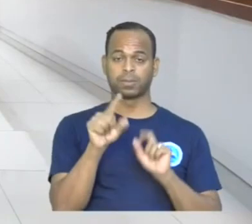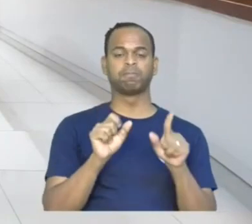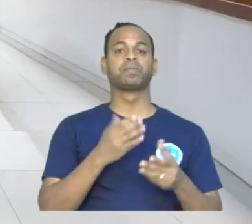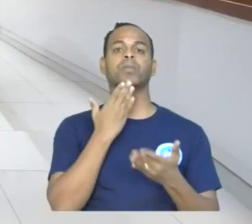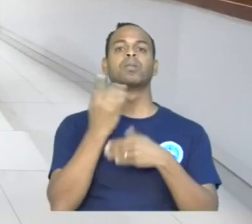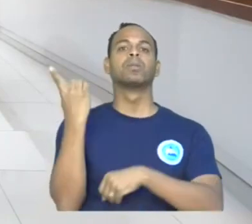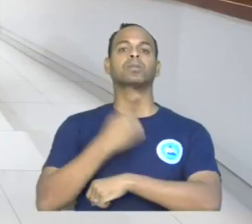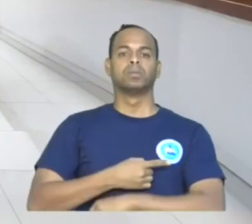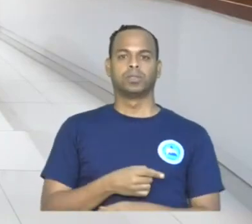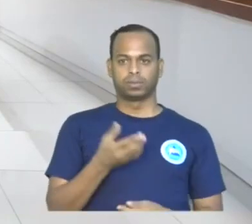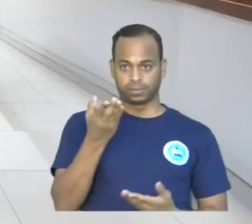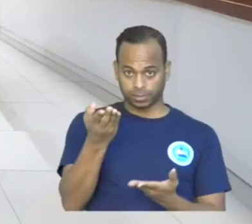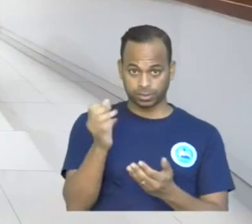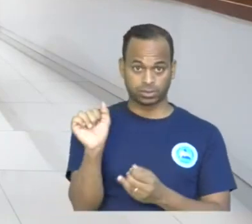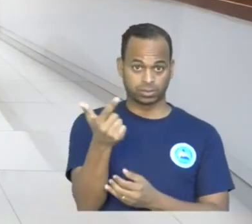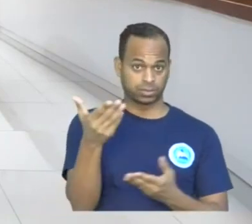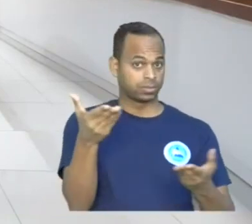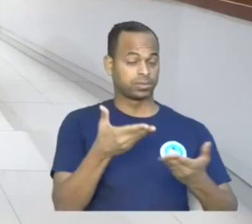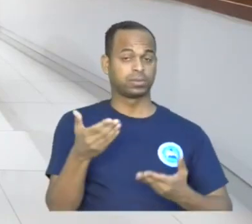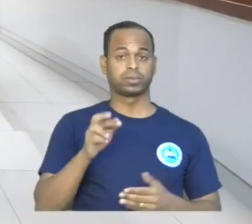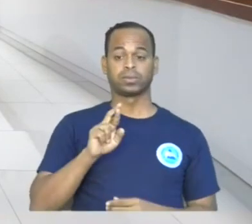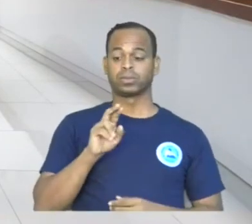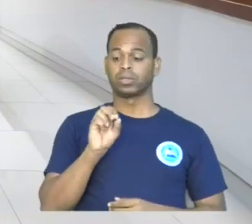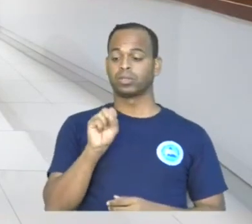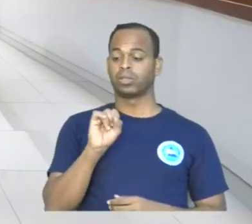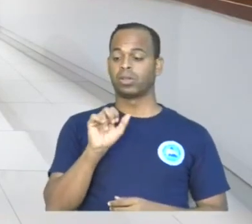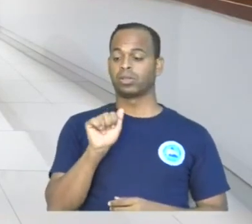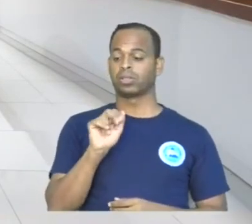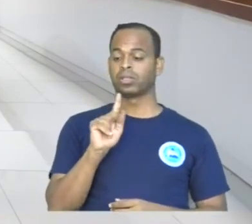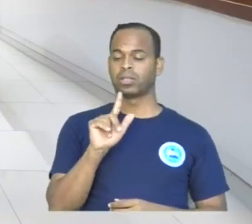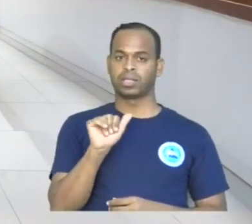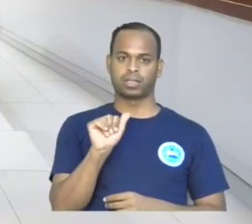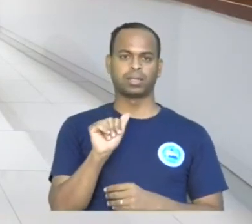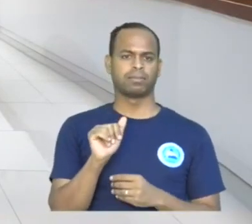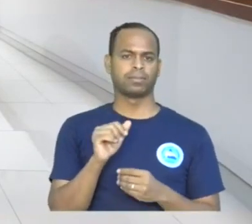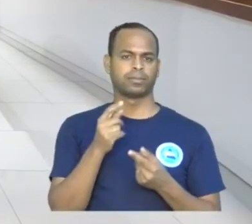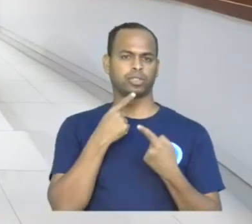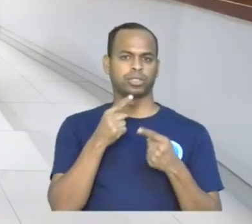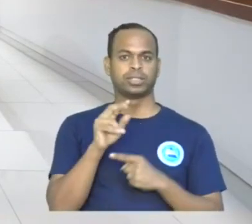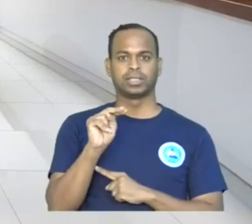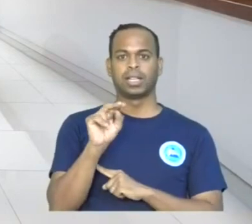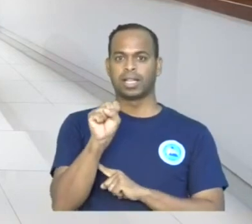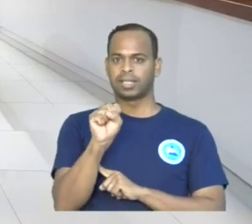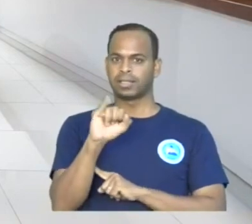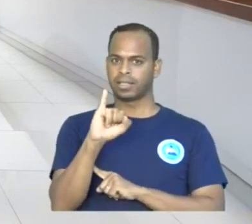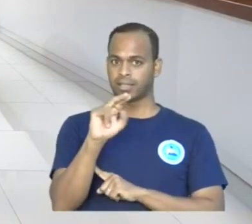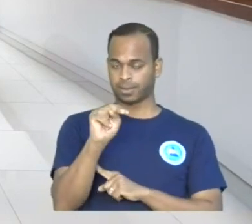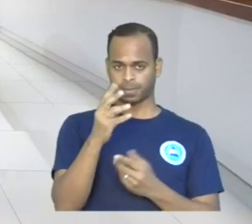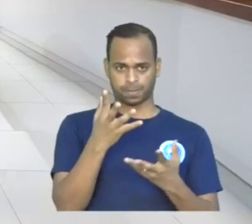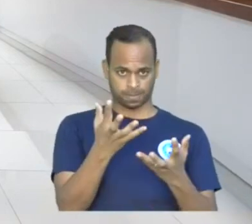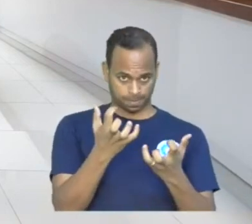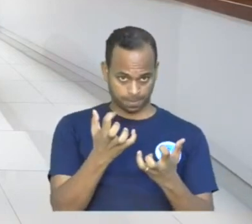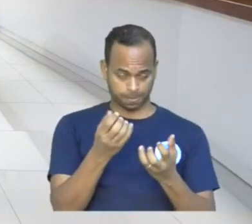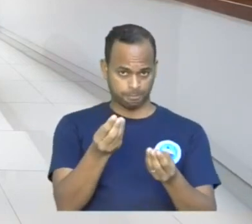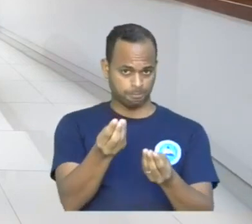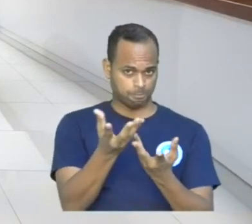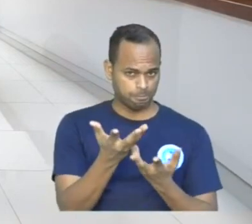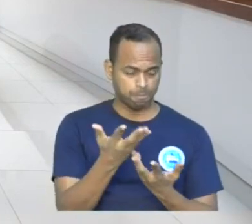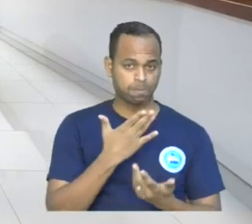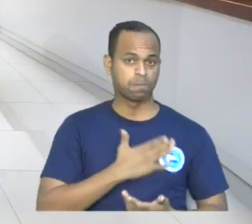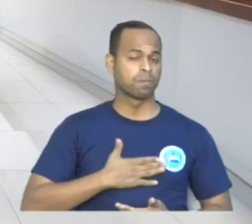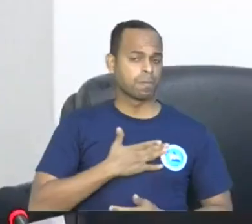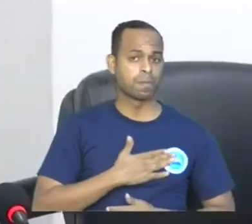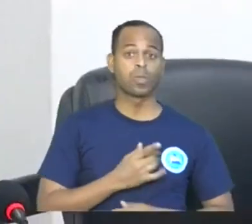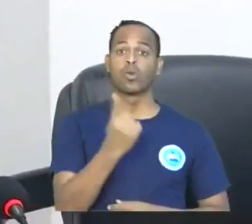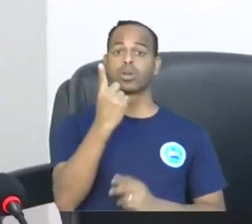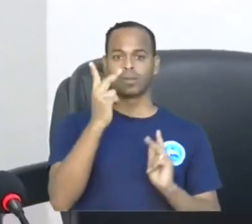Buenos días, general, y a todos los presentes. Rosalina Lora, de Noticias SIN. Quisiéramos, por favor, que nos confirmaran la información